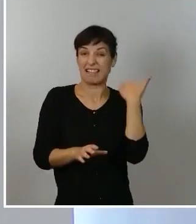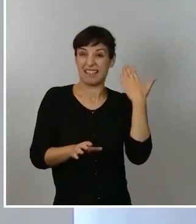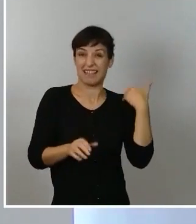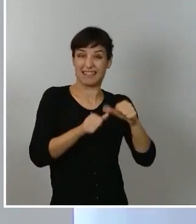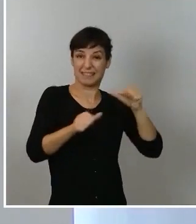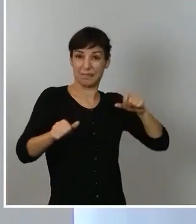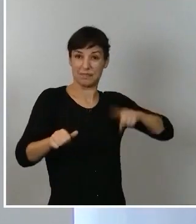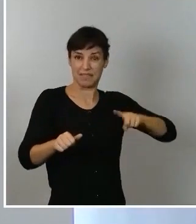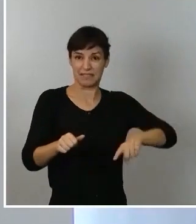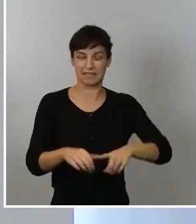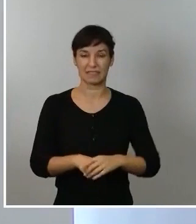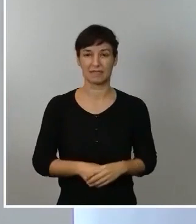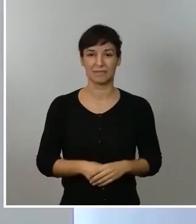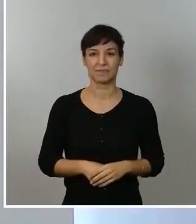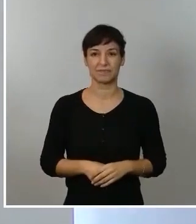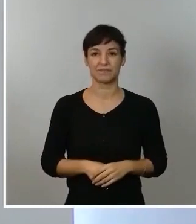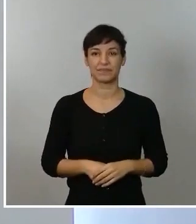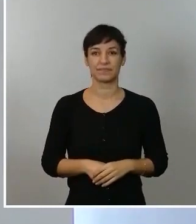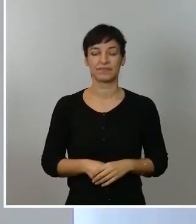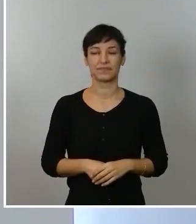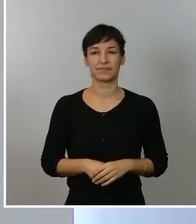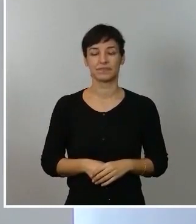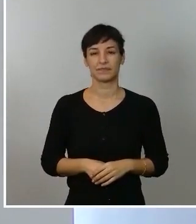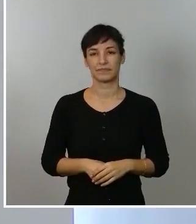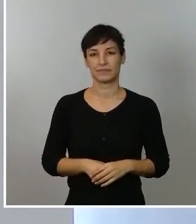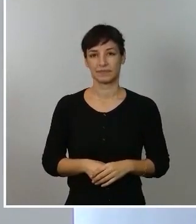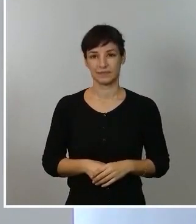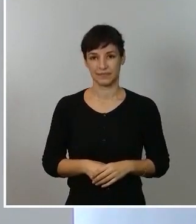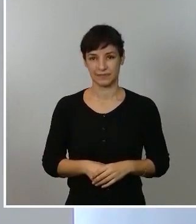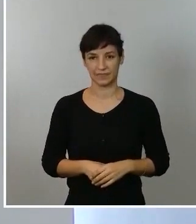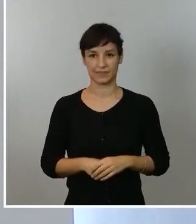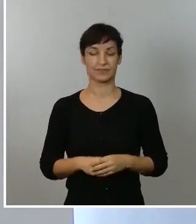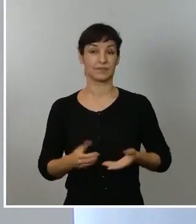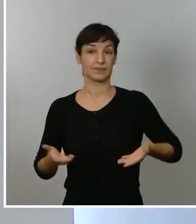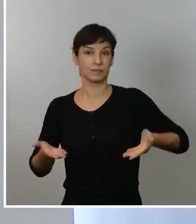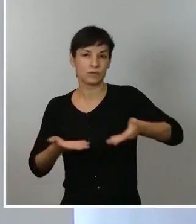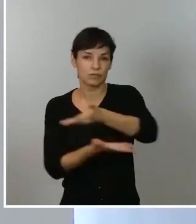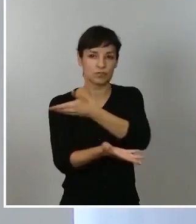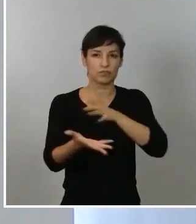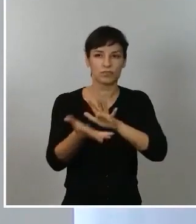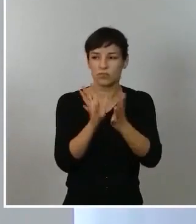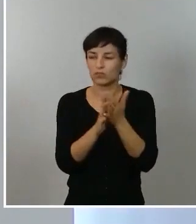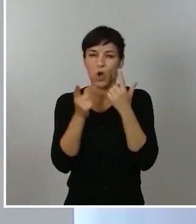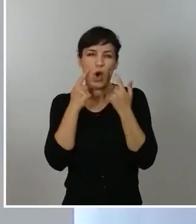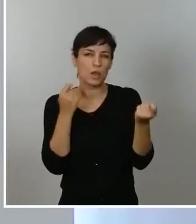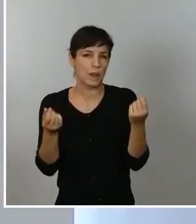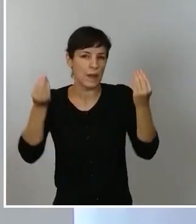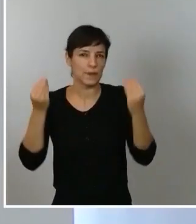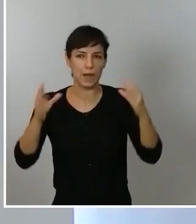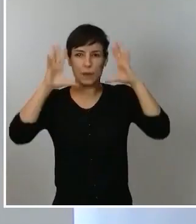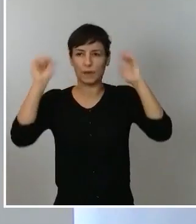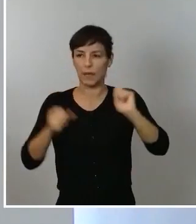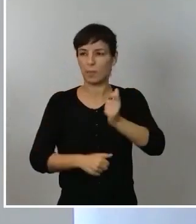Para garantizar a efectiva coordinación e unidade de acción de todos os cuerpos policiales, se ha constituído, hemos